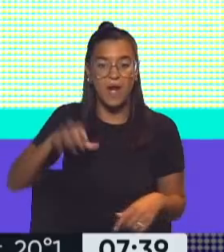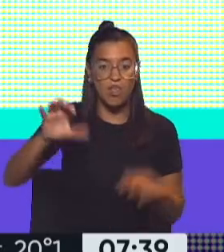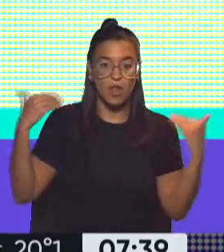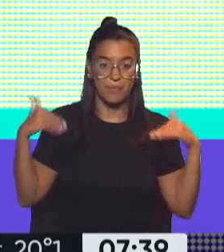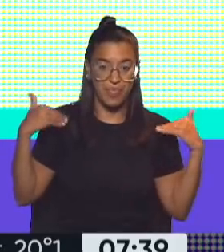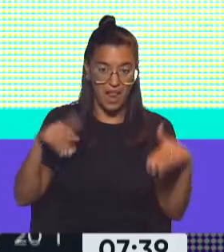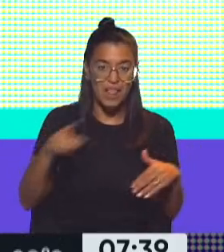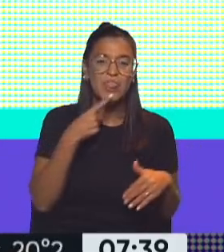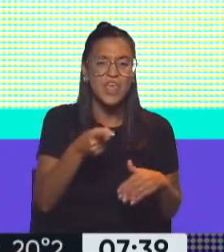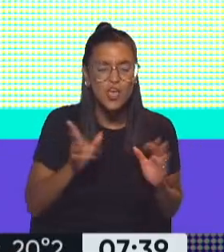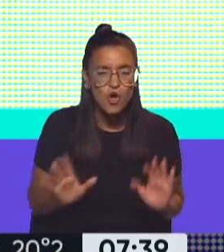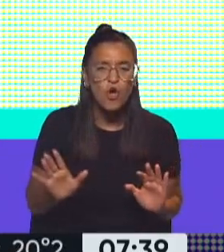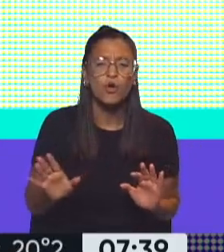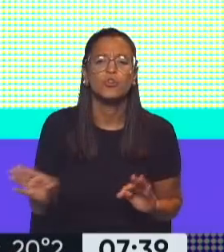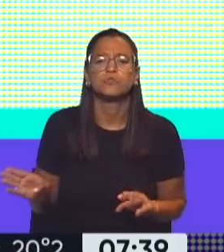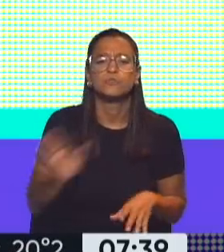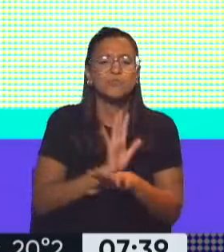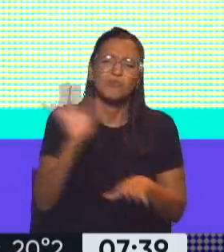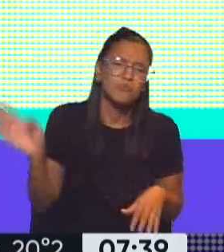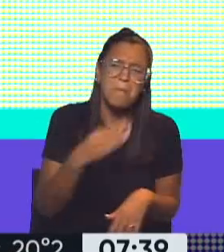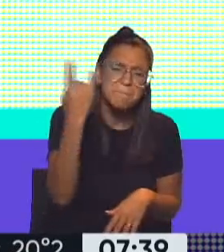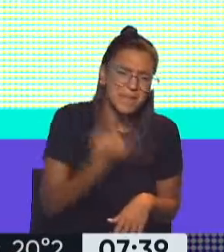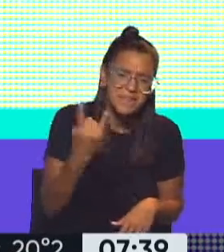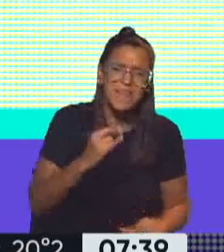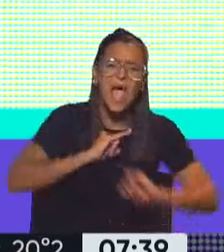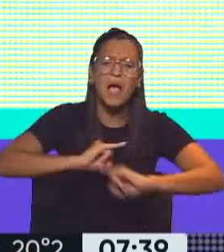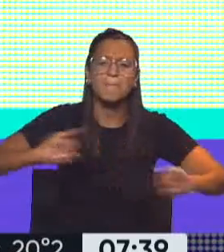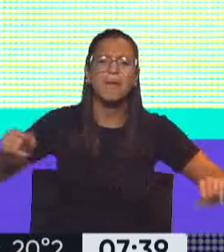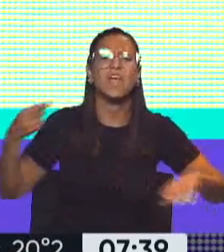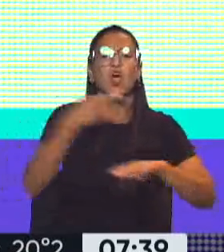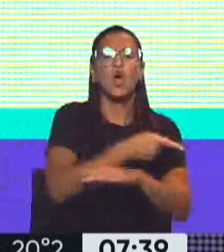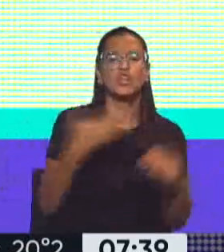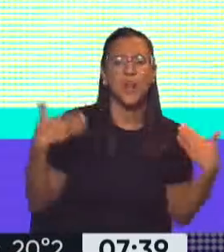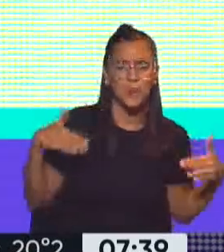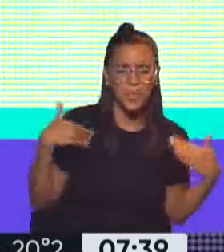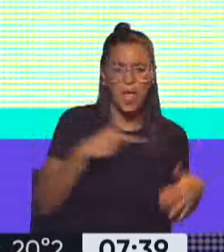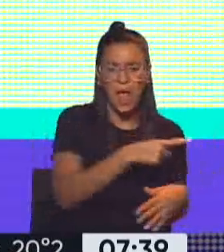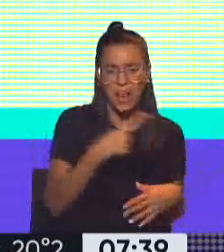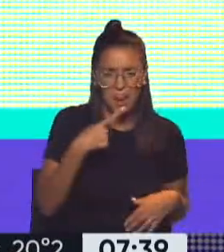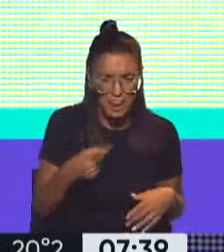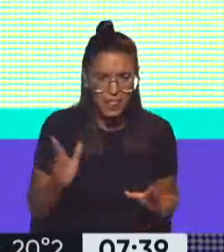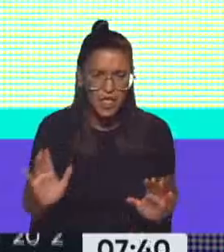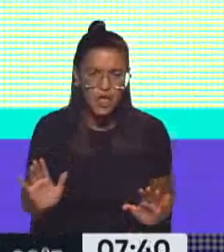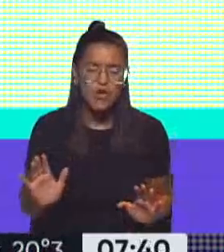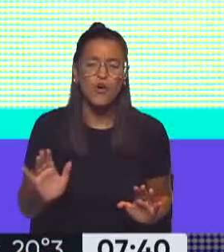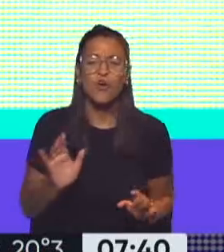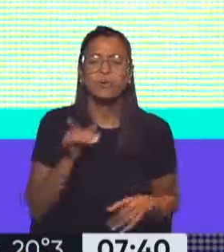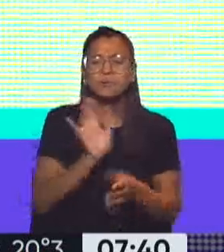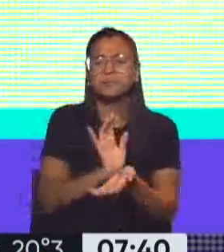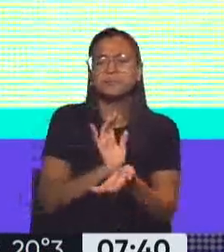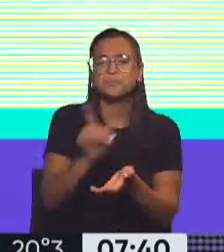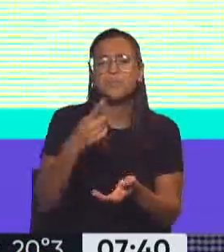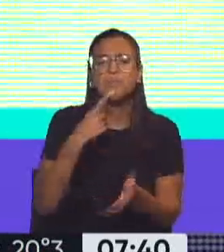Eugenia Vidal, indicando que todo se trataba de una mentira, de una campaña en su contra, que esa afirmación había sido tomada de